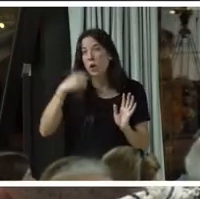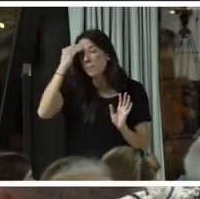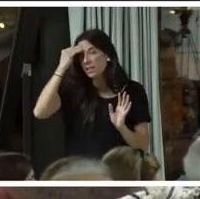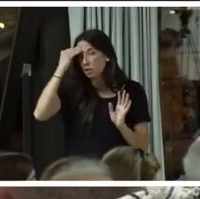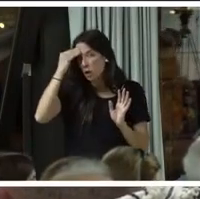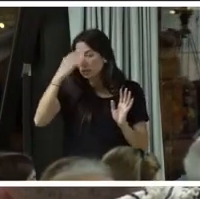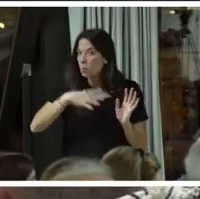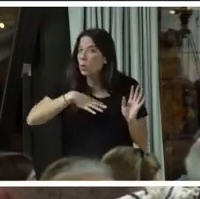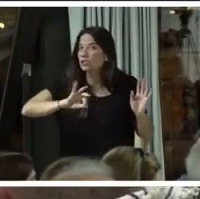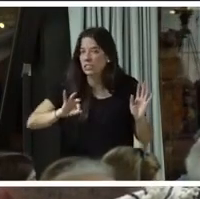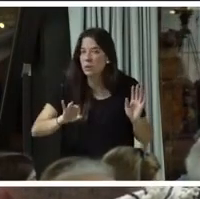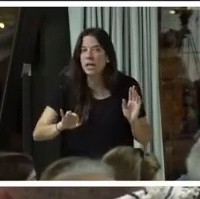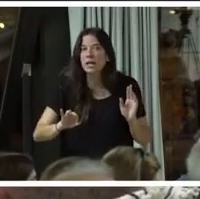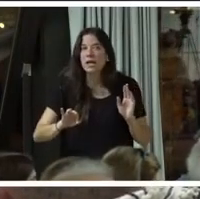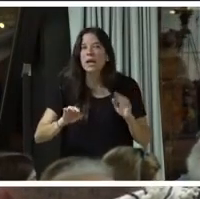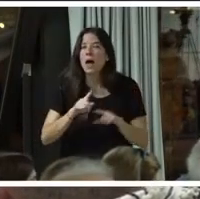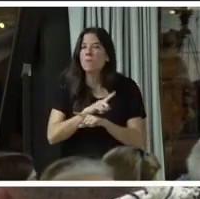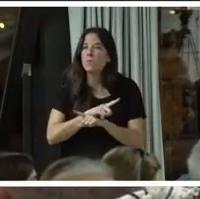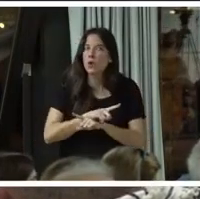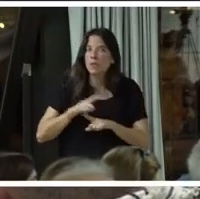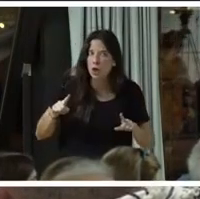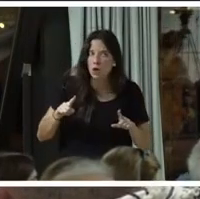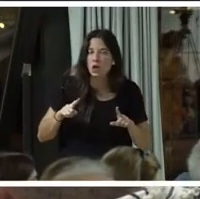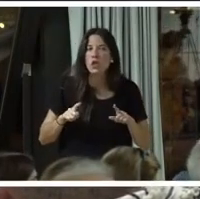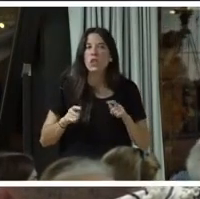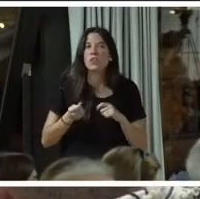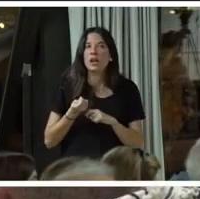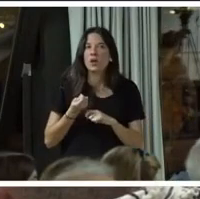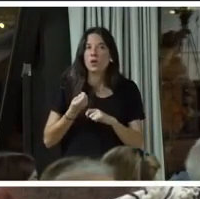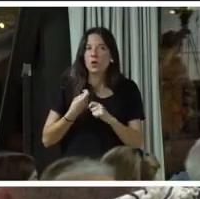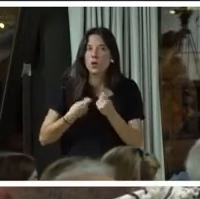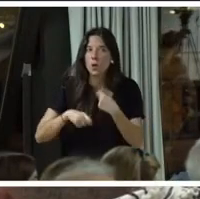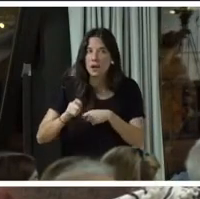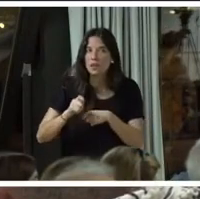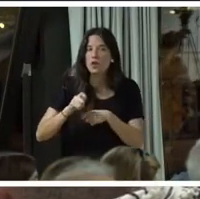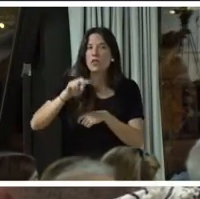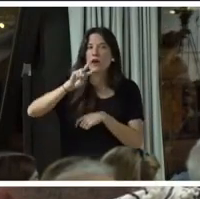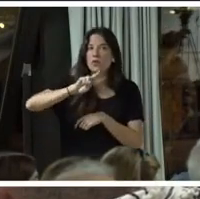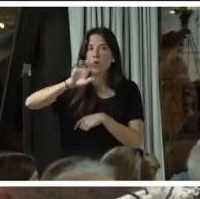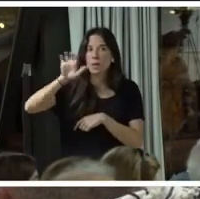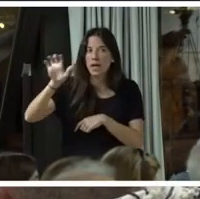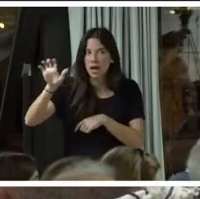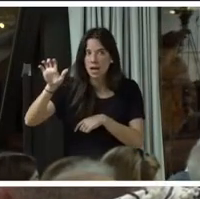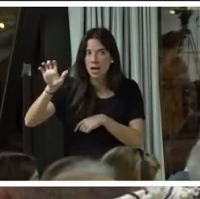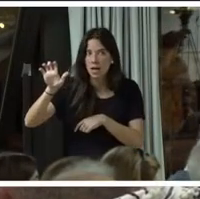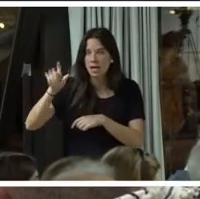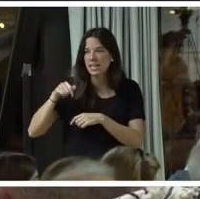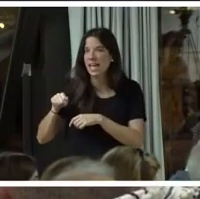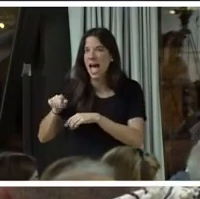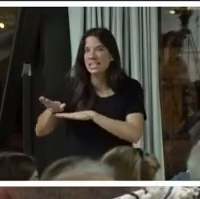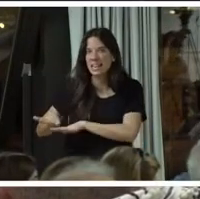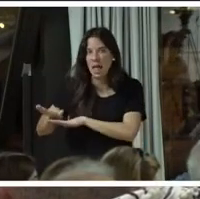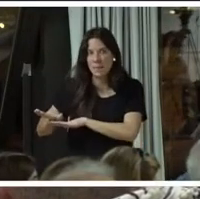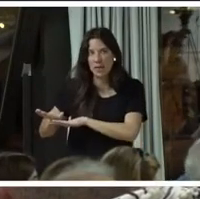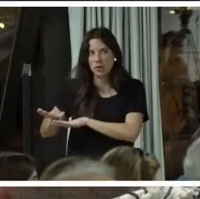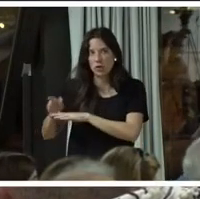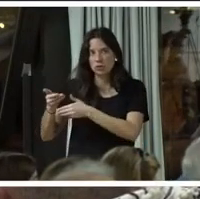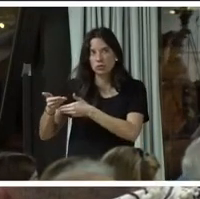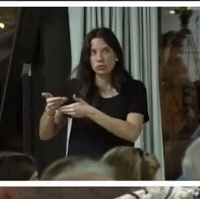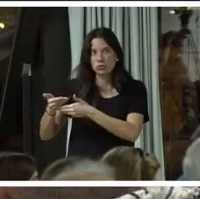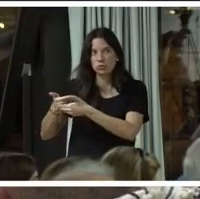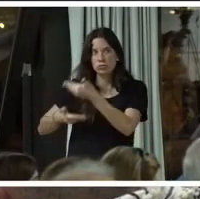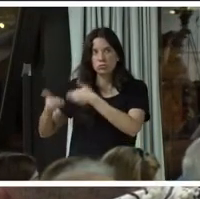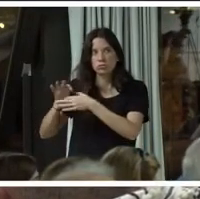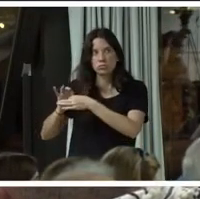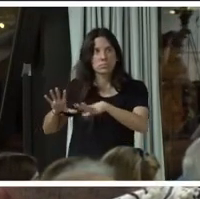el tema de la prohibición del comercio entre la Unión Europea y los asentamientos es un tema que